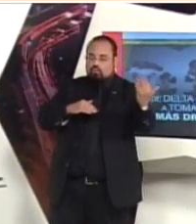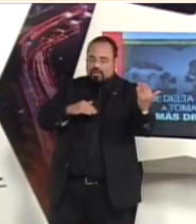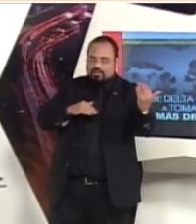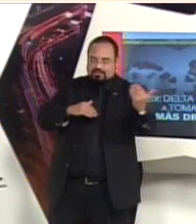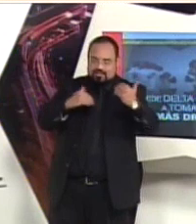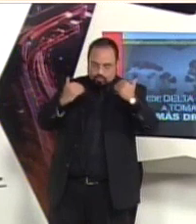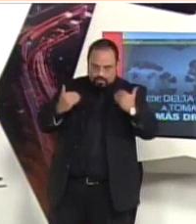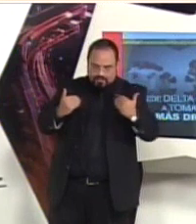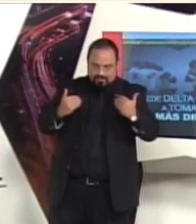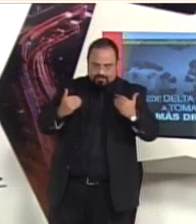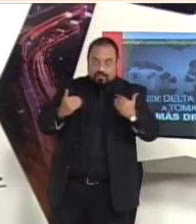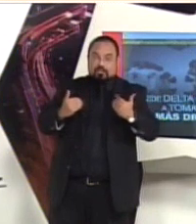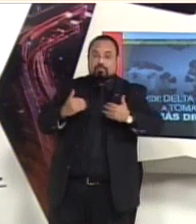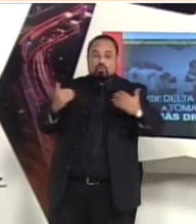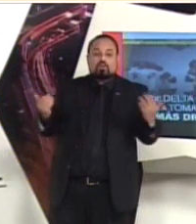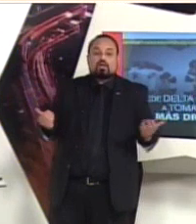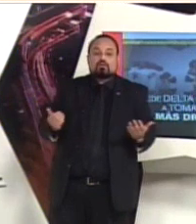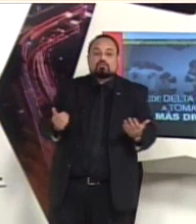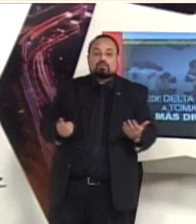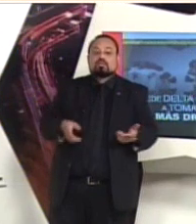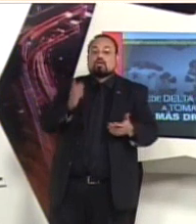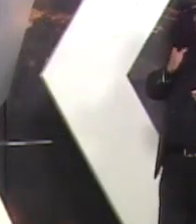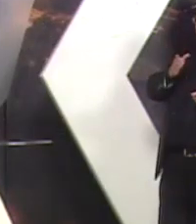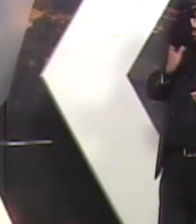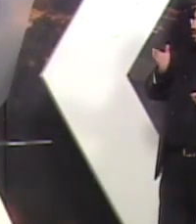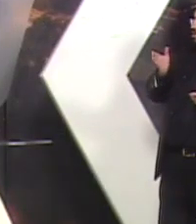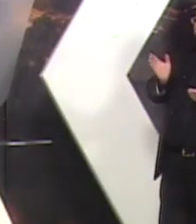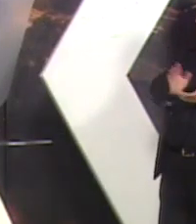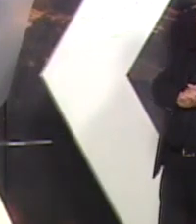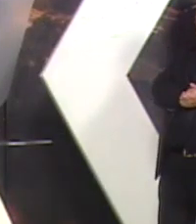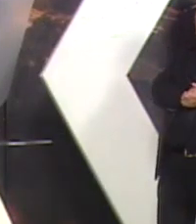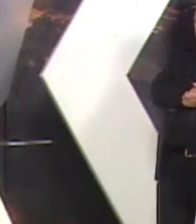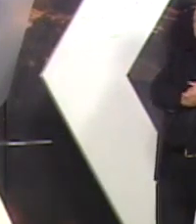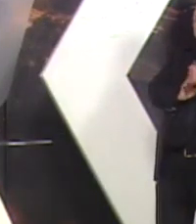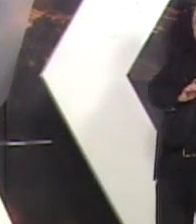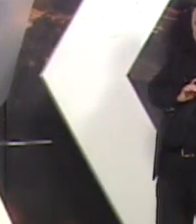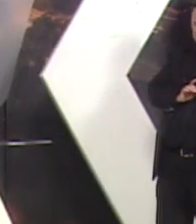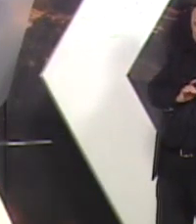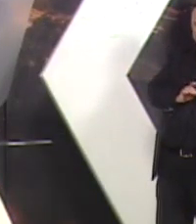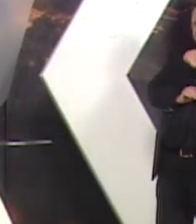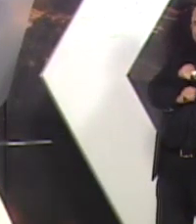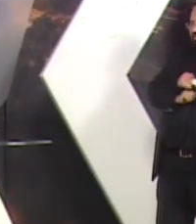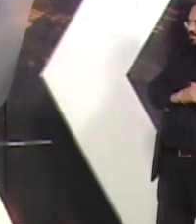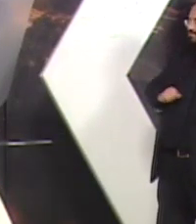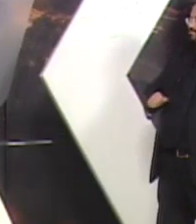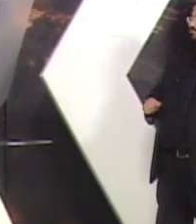cuídense y cuídense bastante para cuidar a los demás nosotros sandy con la información aquí en la medida de fuerza